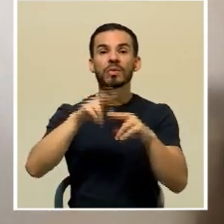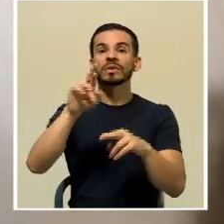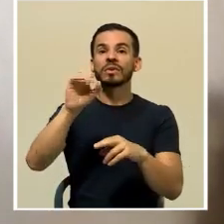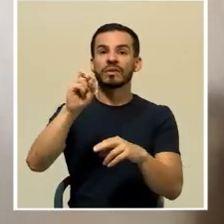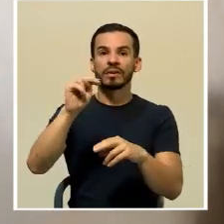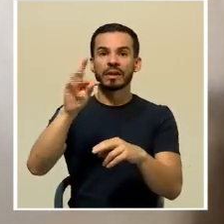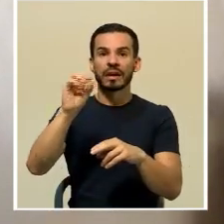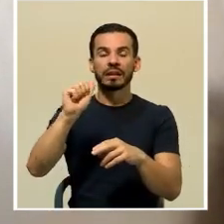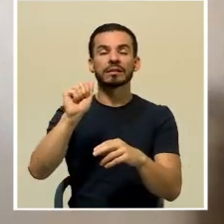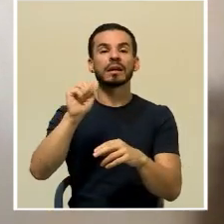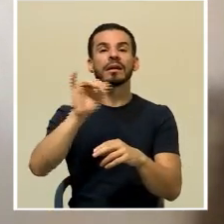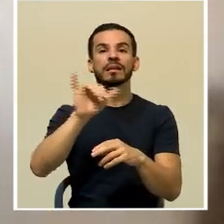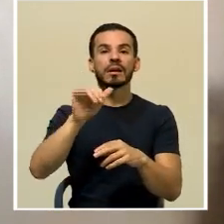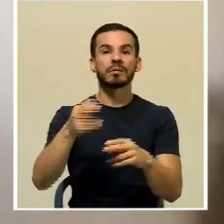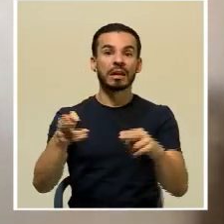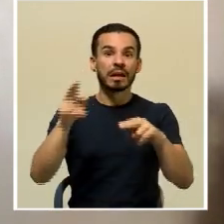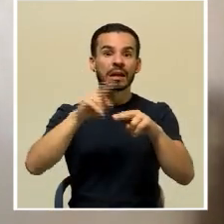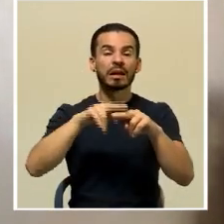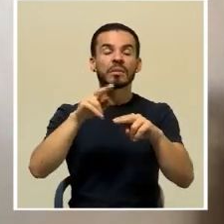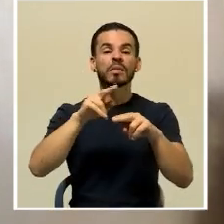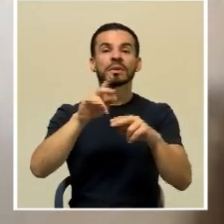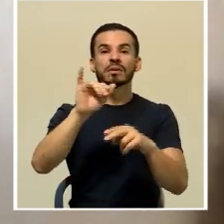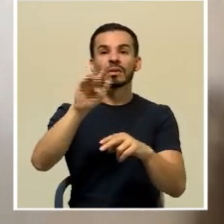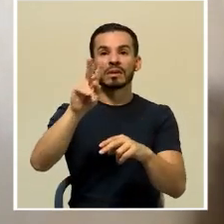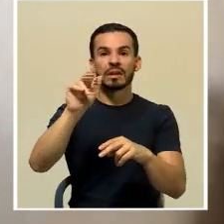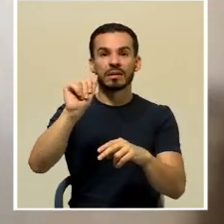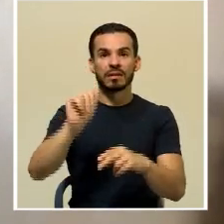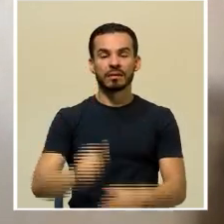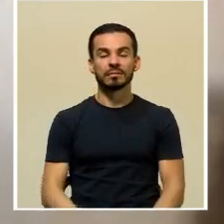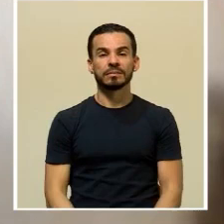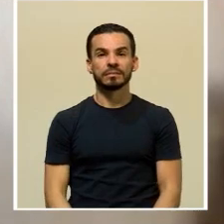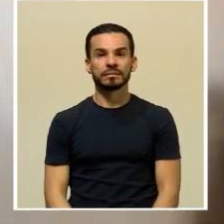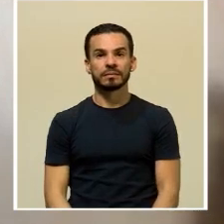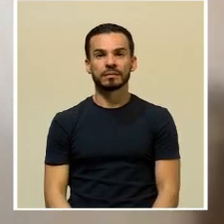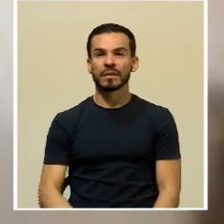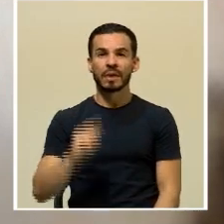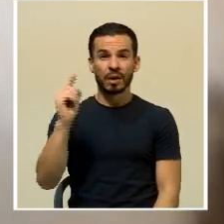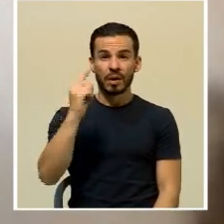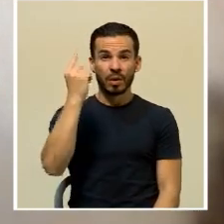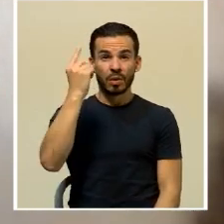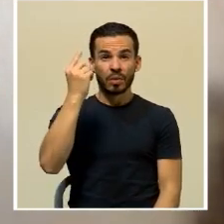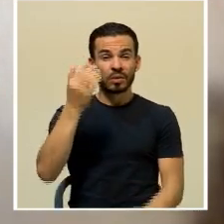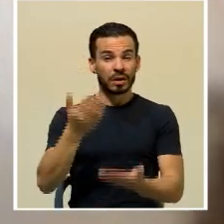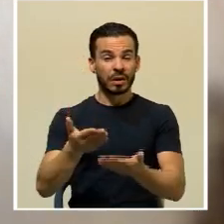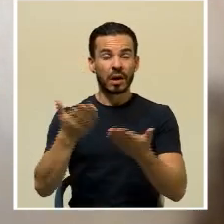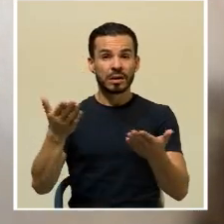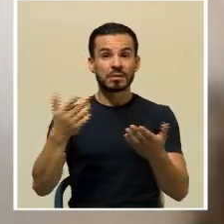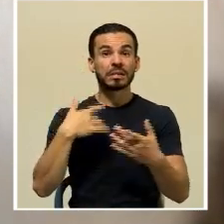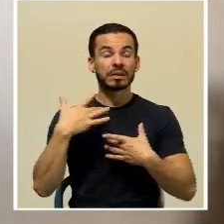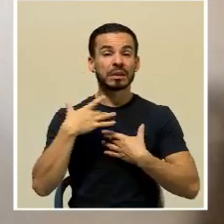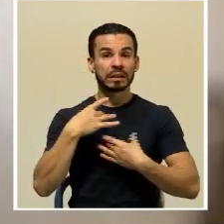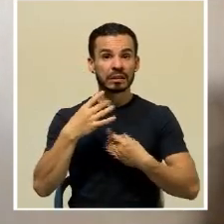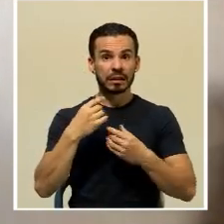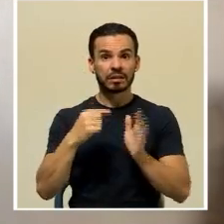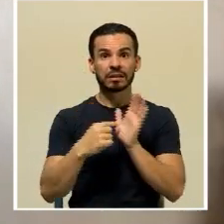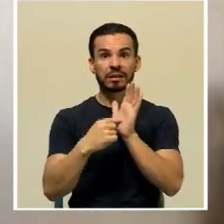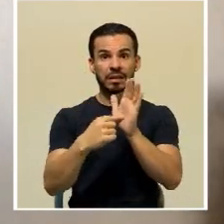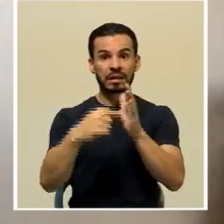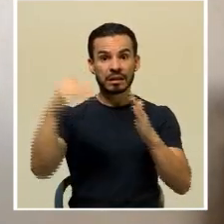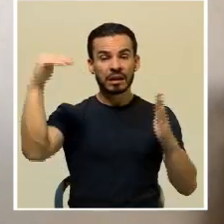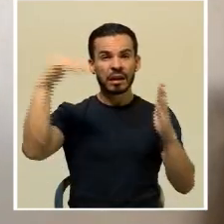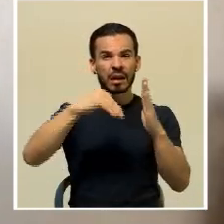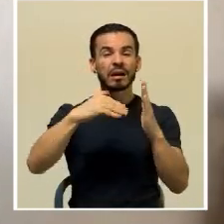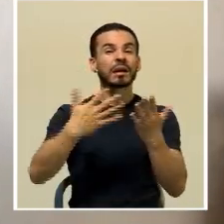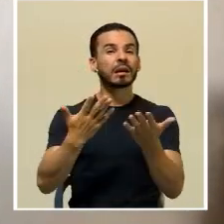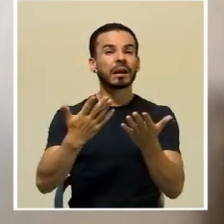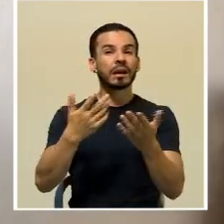renta y cae el impuesto sobre el valor agregado. La única aspecto que es interesante señalar en esta caída